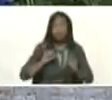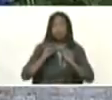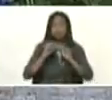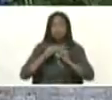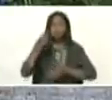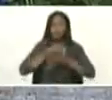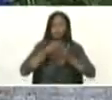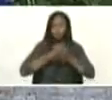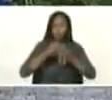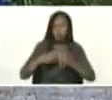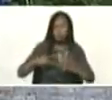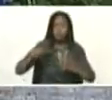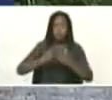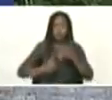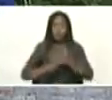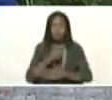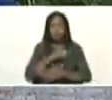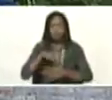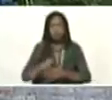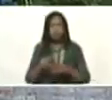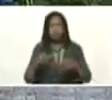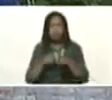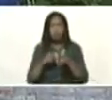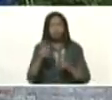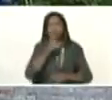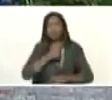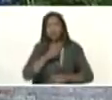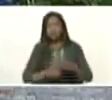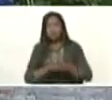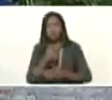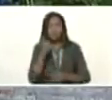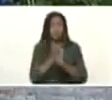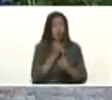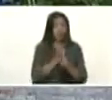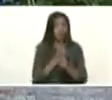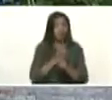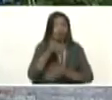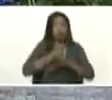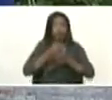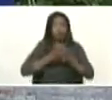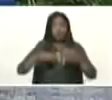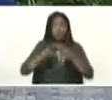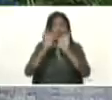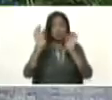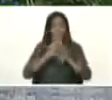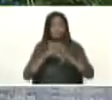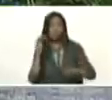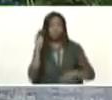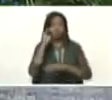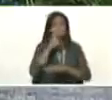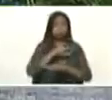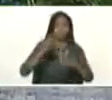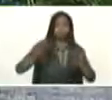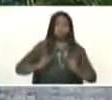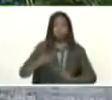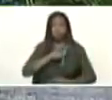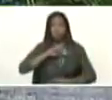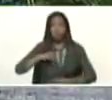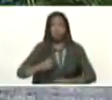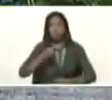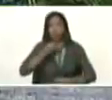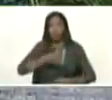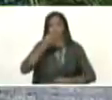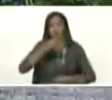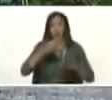coraje, con valentía, con heroicidad, resistiendo, trabajando, luchando, porque el futuro nos pertenece. Buenas tardes a